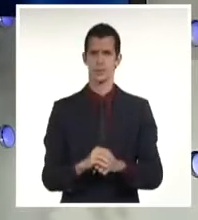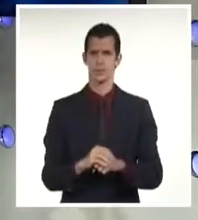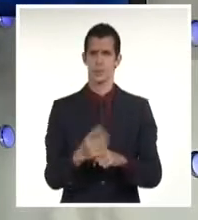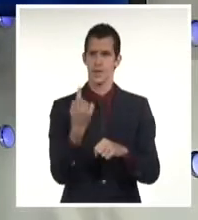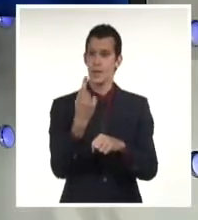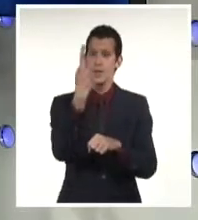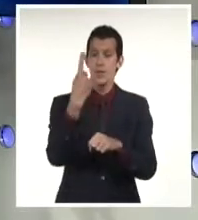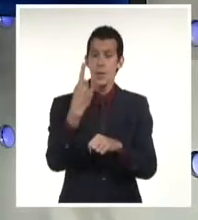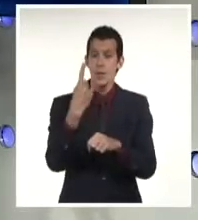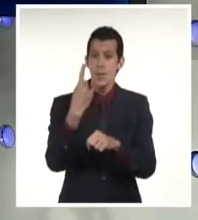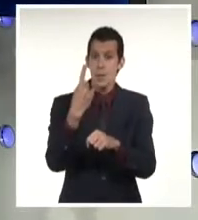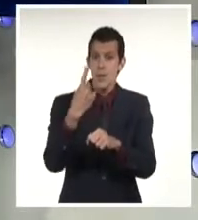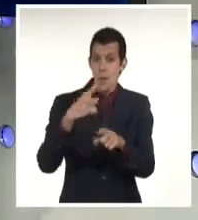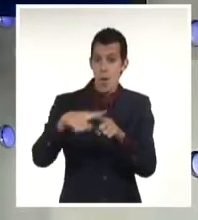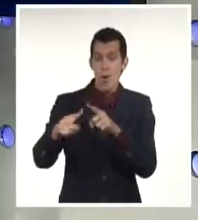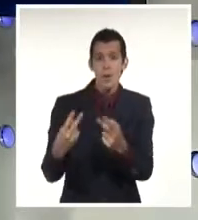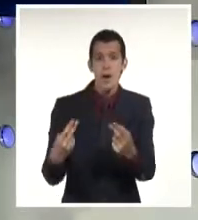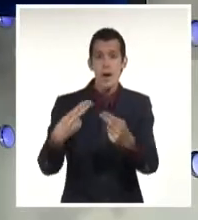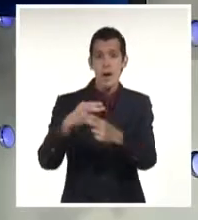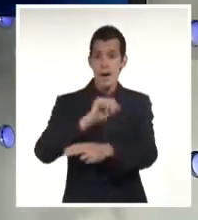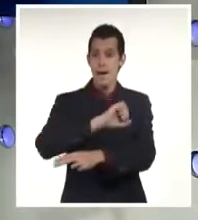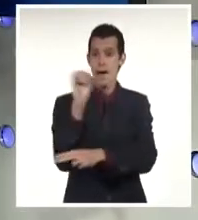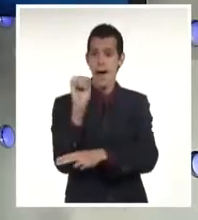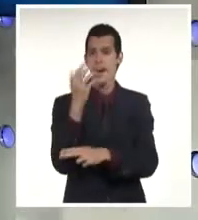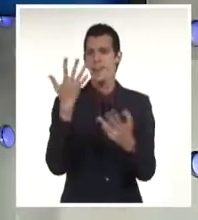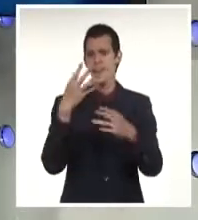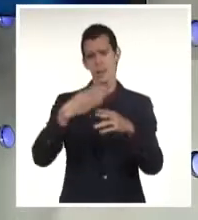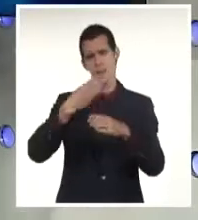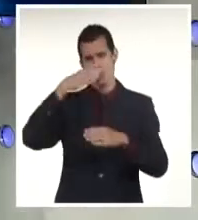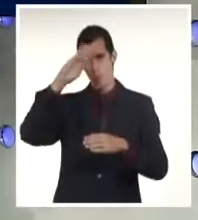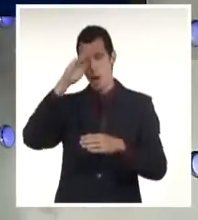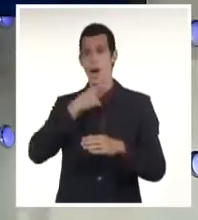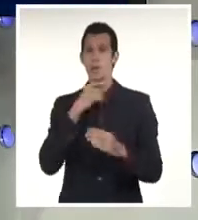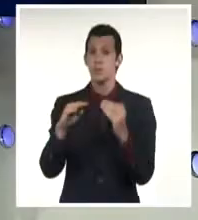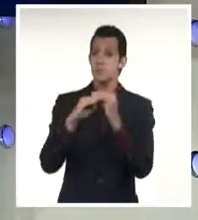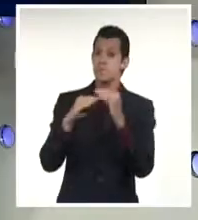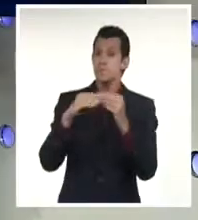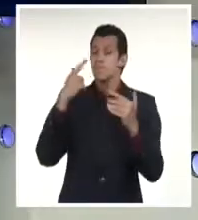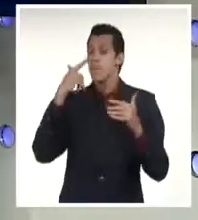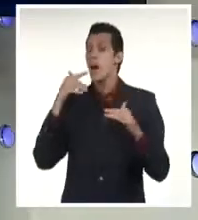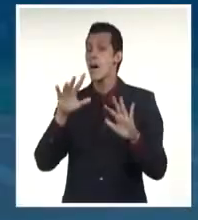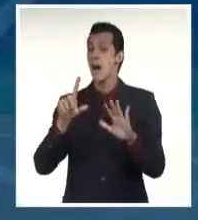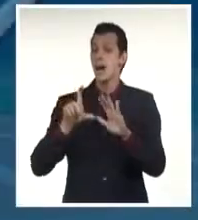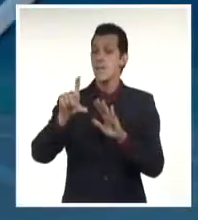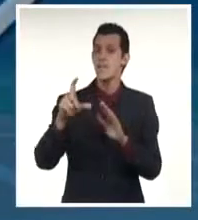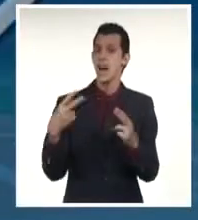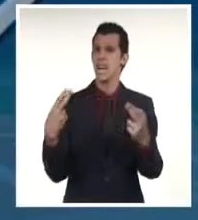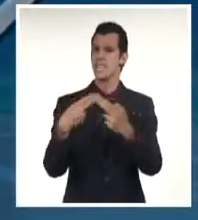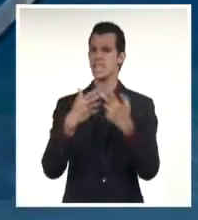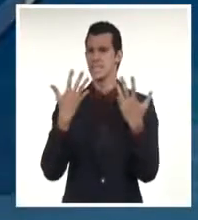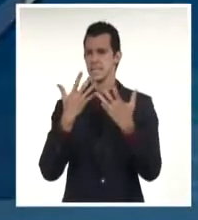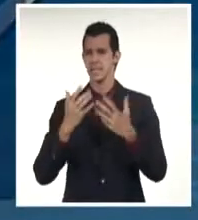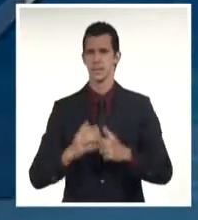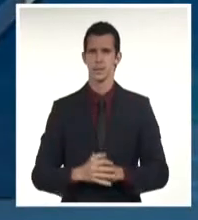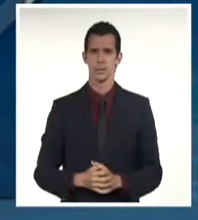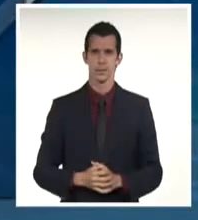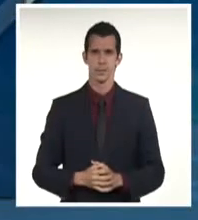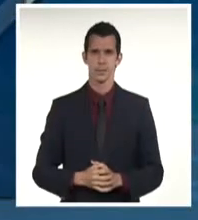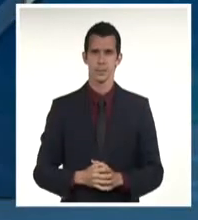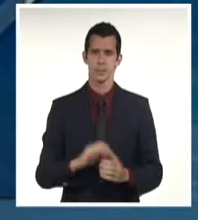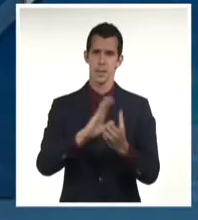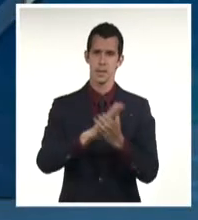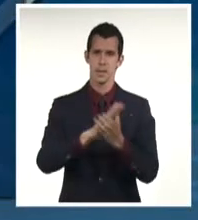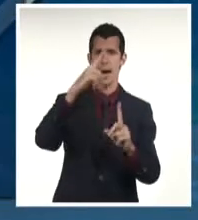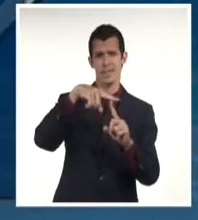le sigue Santiago de Cuba. Si el torneo se antojaba parejo, este final promete mucho más. Los Cocodrilos dieron otro importante paso al vencer